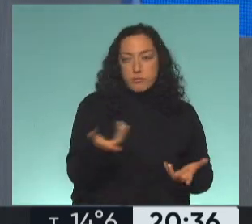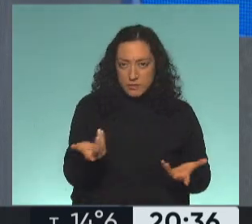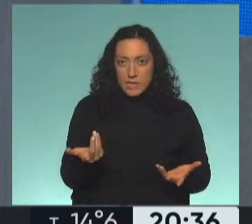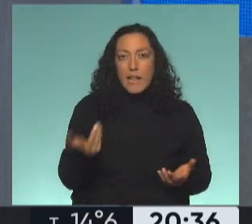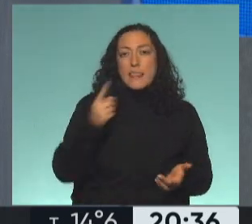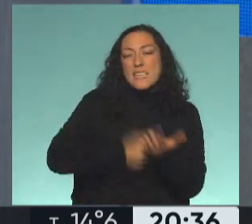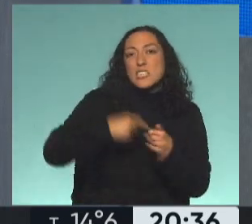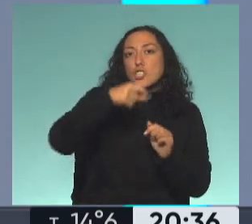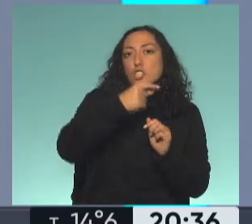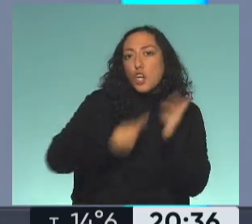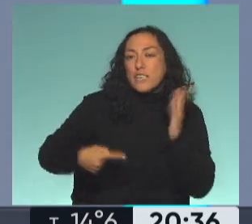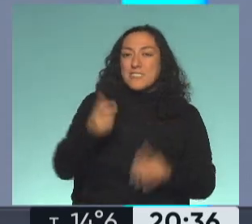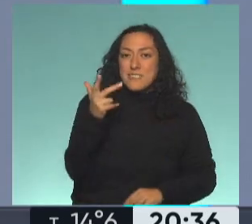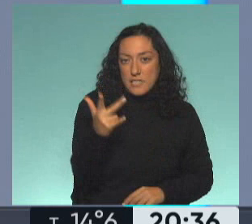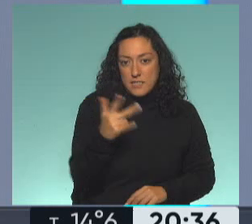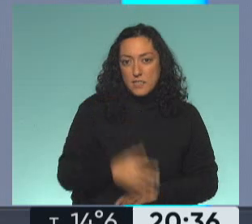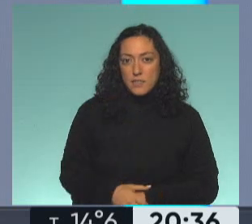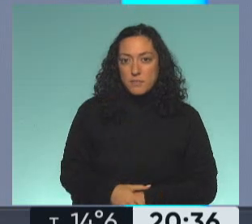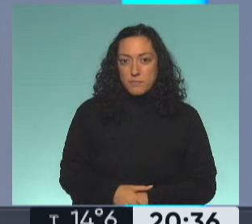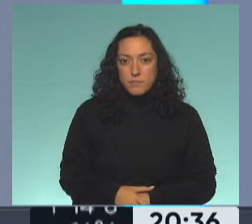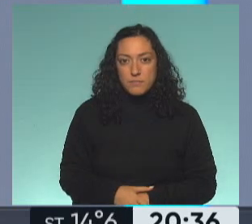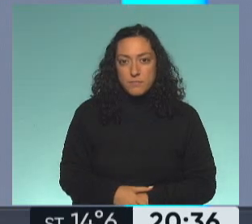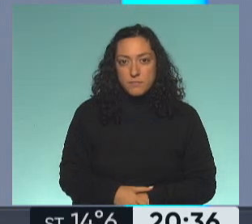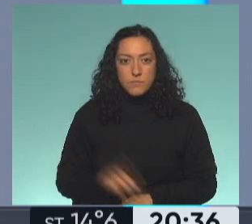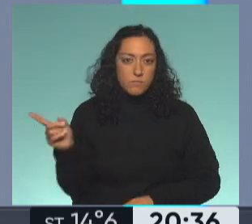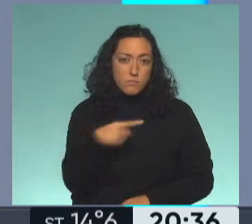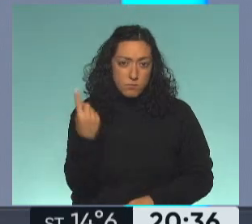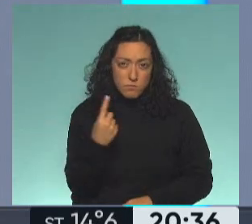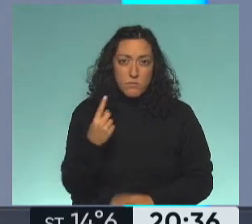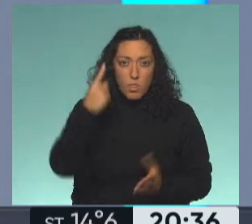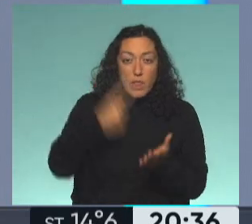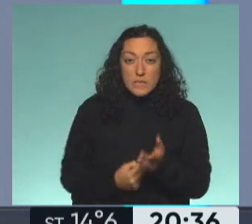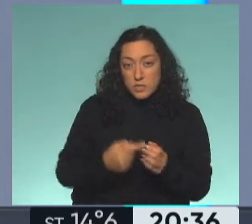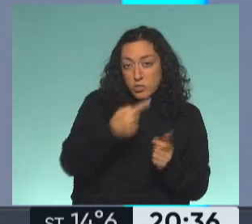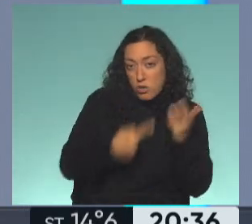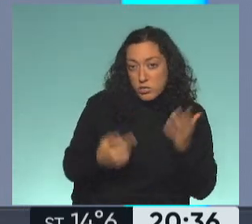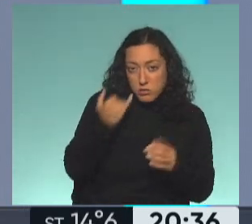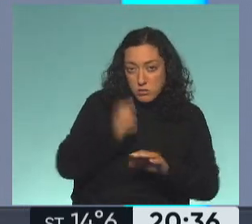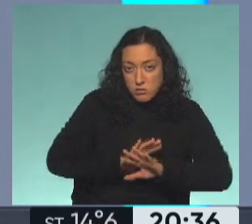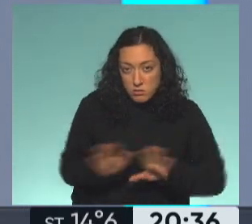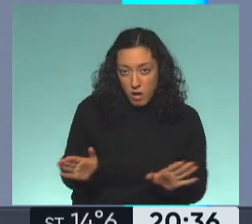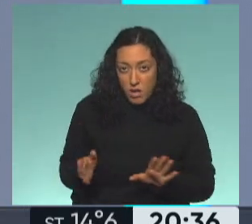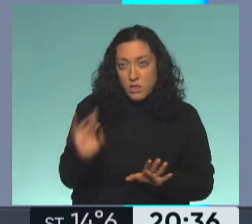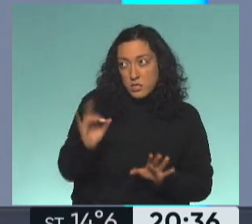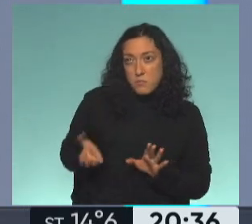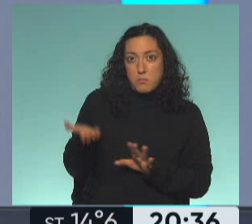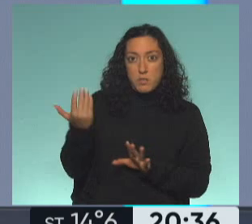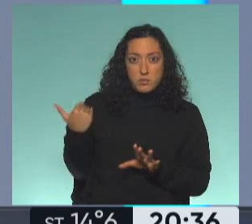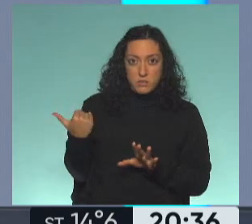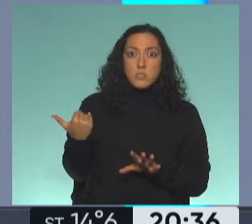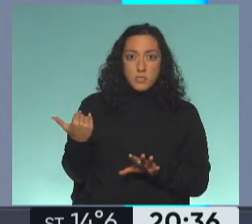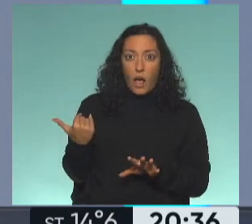lo ve usted esas posibilidades? Mira, nosotros tenemos todas esas medidas sobre la mesa y las aplicamos. En diciembre